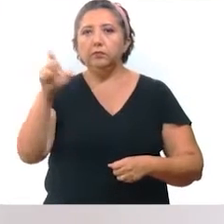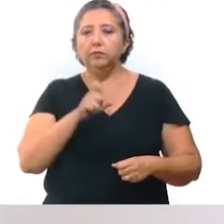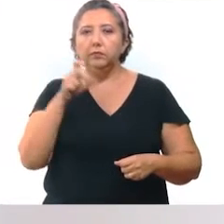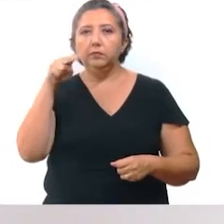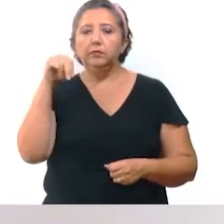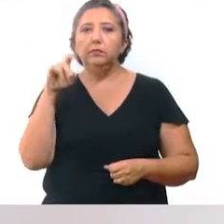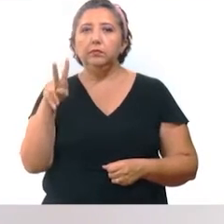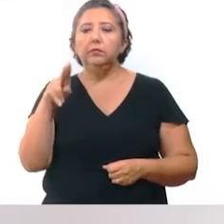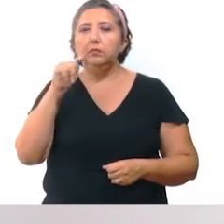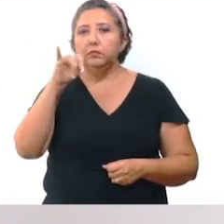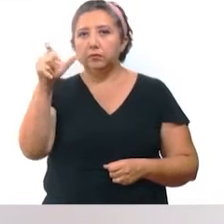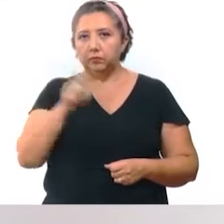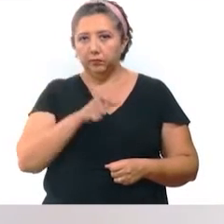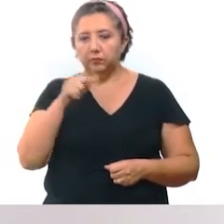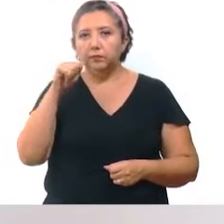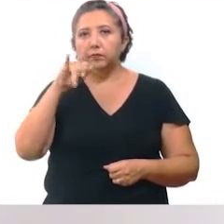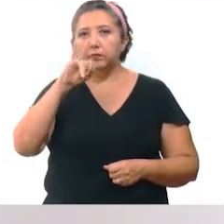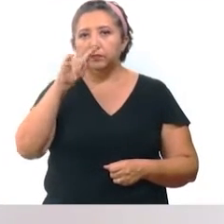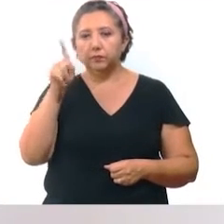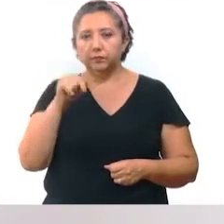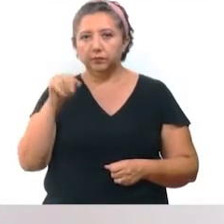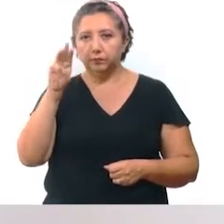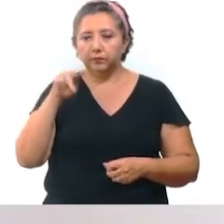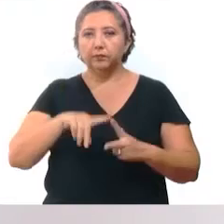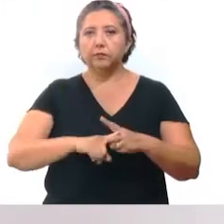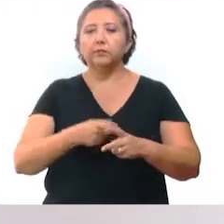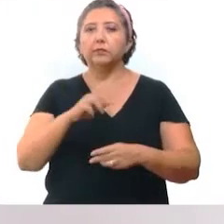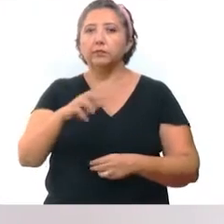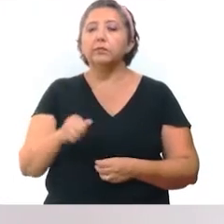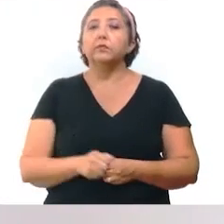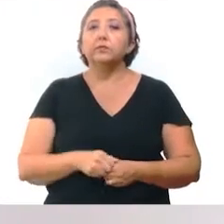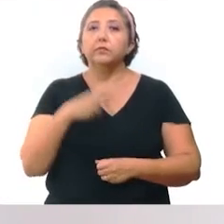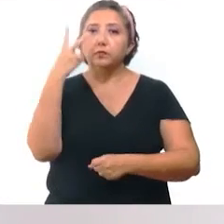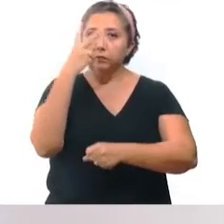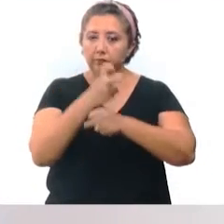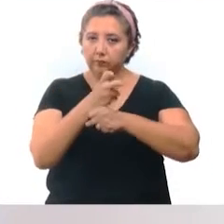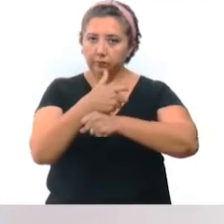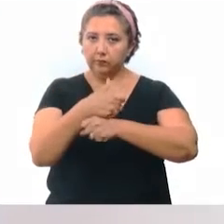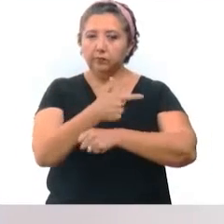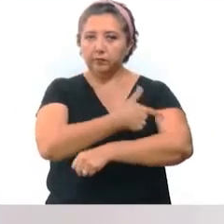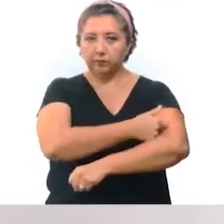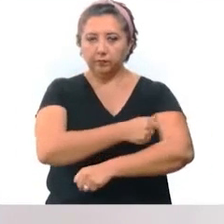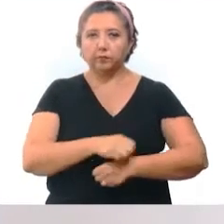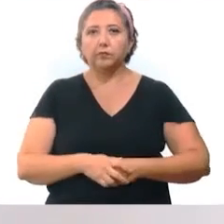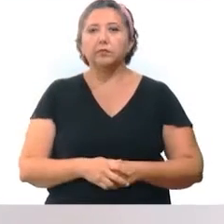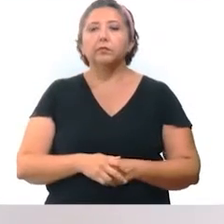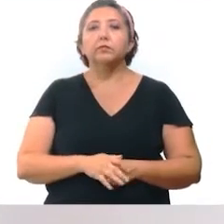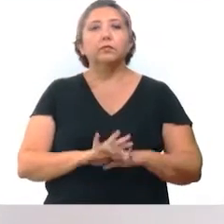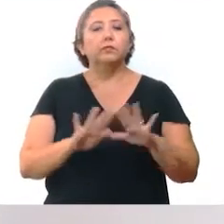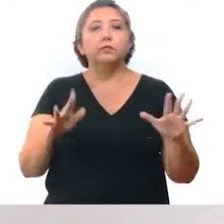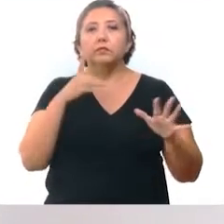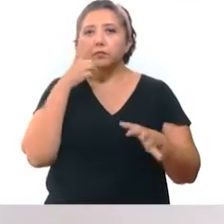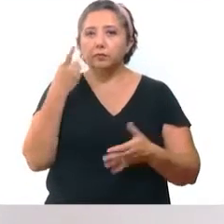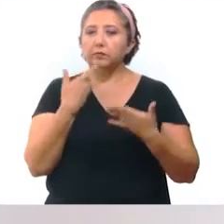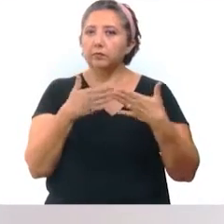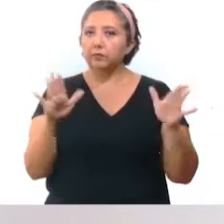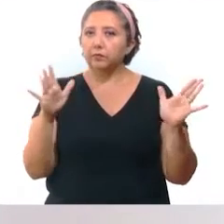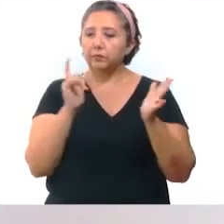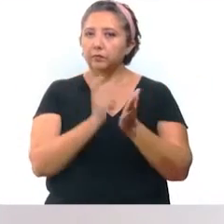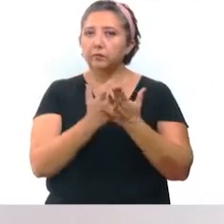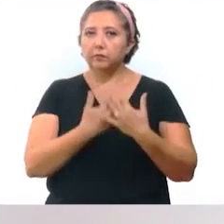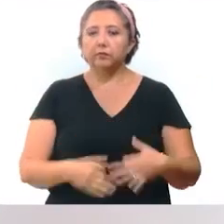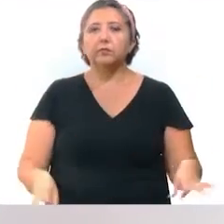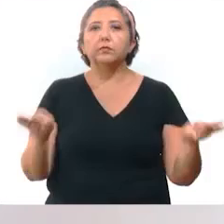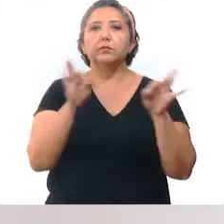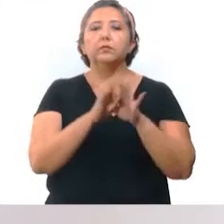Maxcanú, Peto, Tecash, Tinum y Tizimín comenzaron a recibir sus segundas dosis. Como se ha señalado en la reapertura económica,